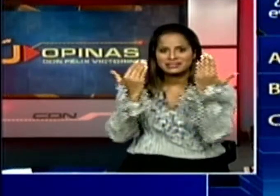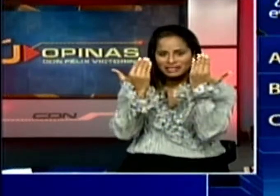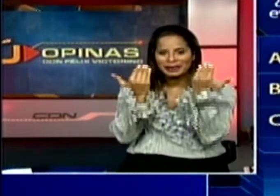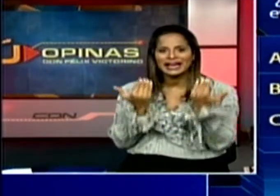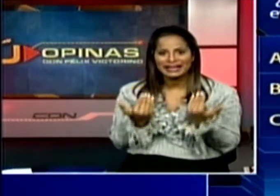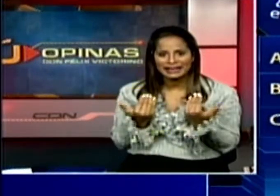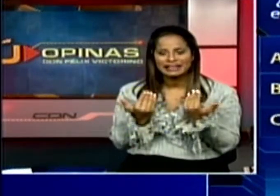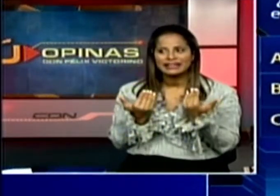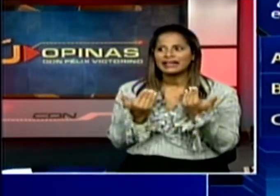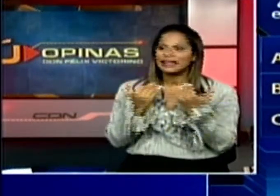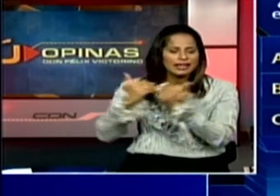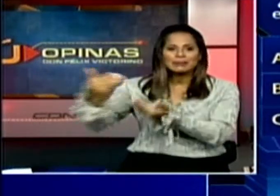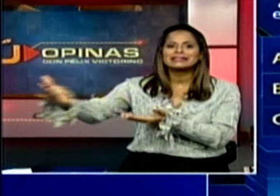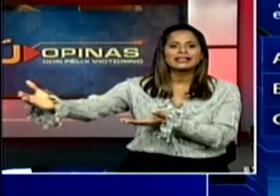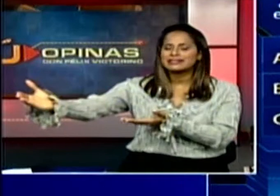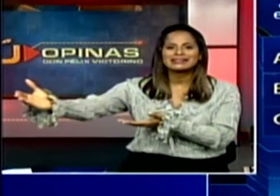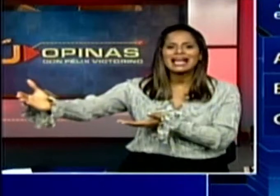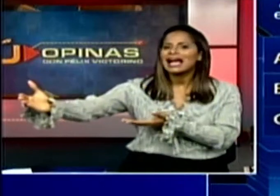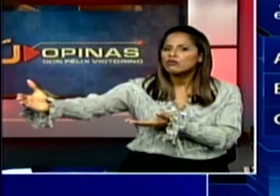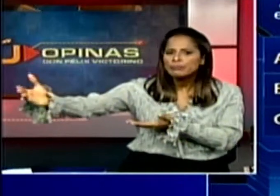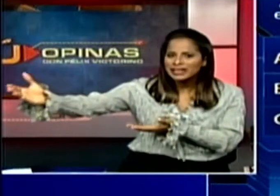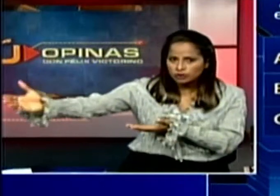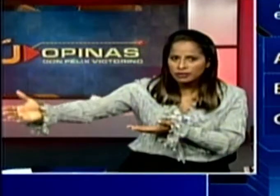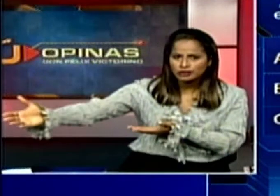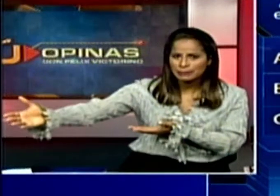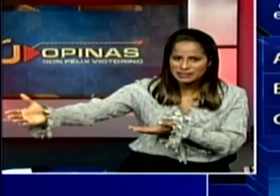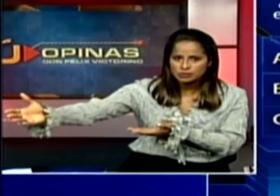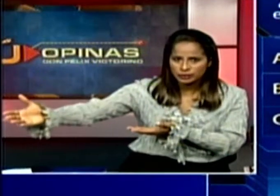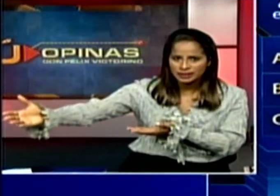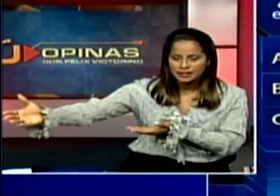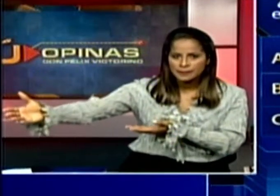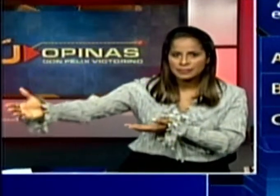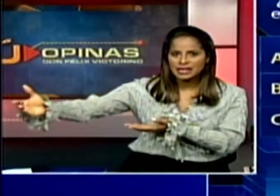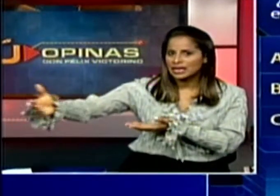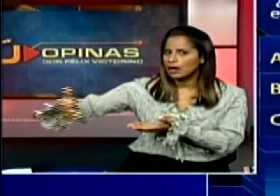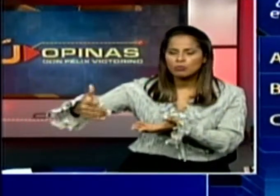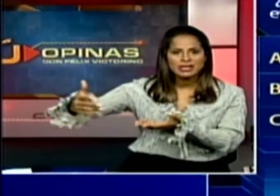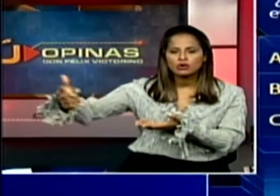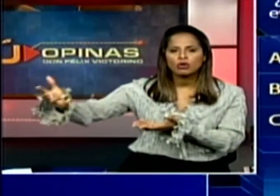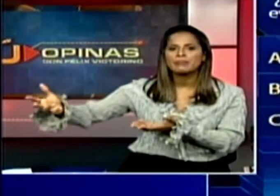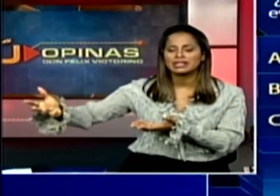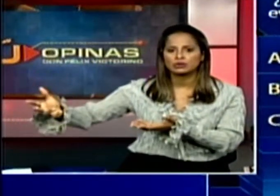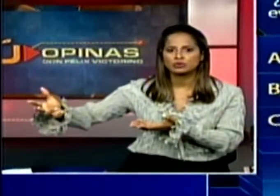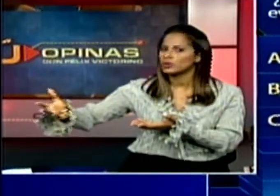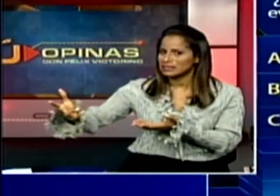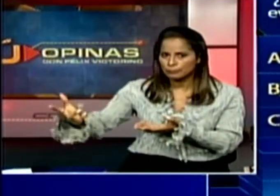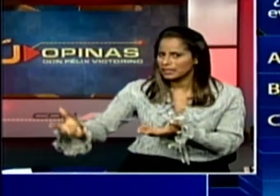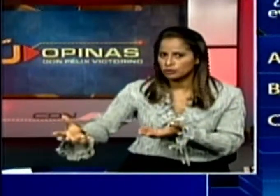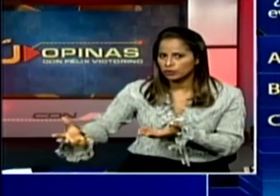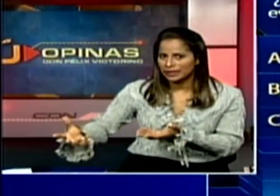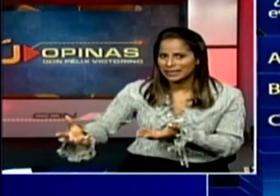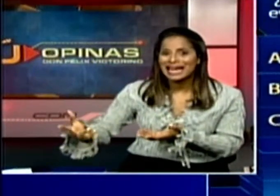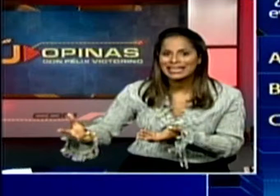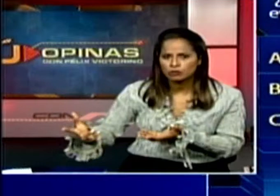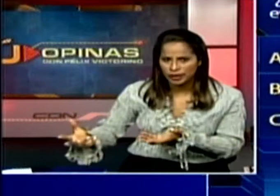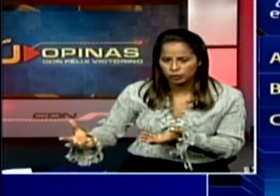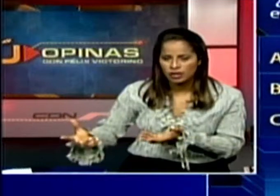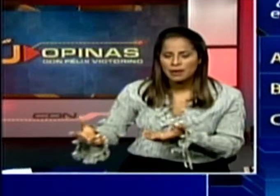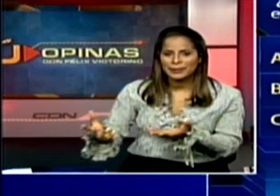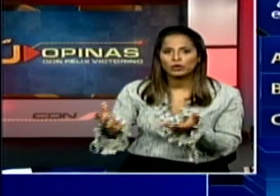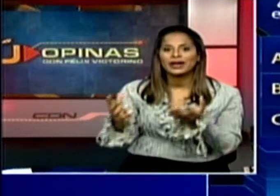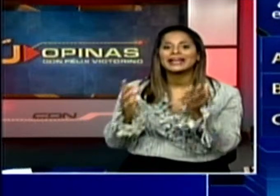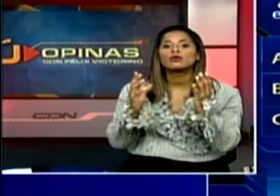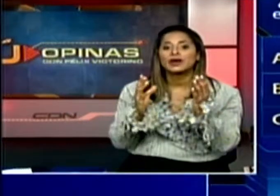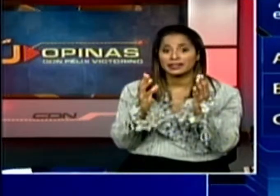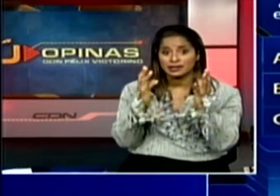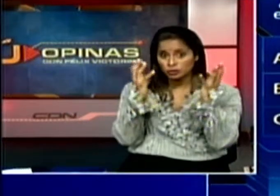que necesita bajarla, si está a un metro de otra persona, a un metro, dos metros, no está poniendo nada en juego.